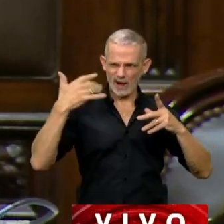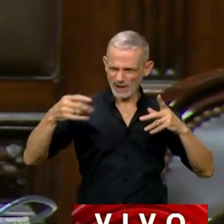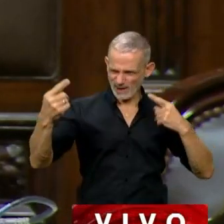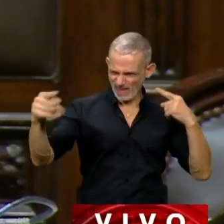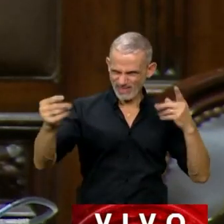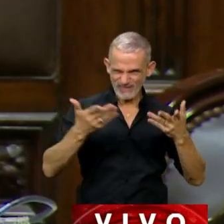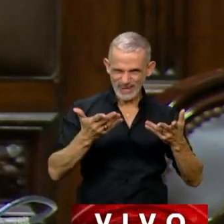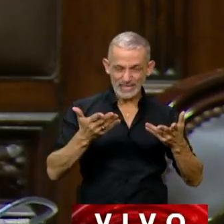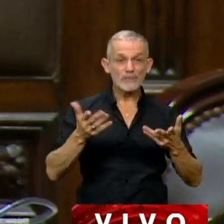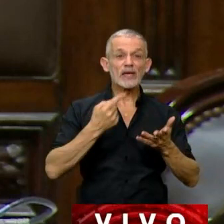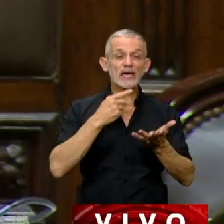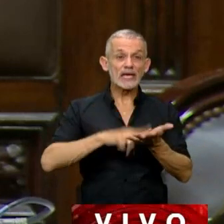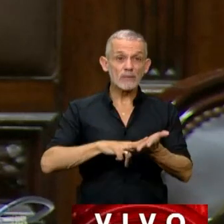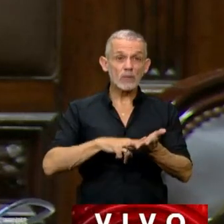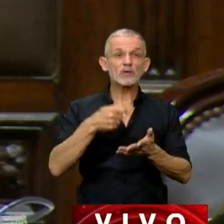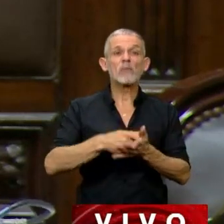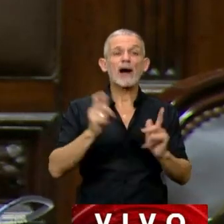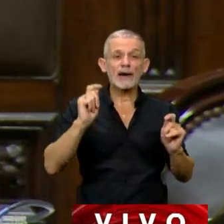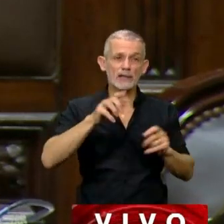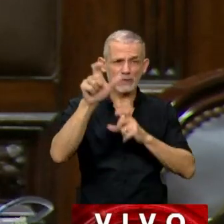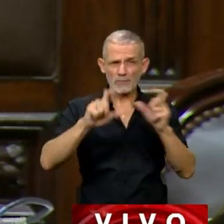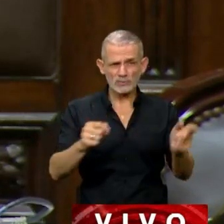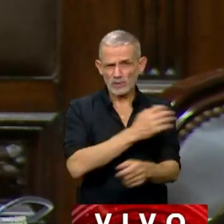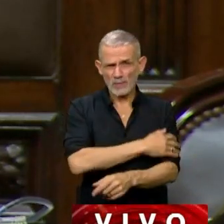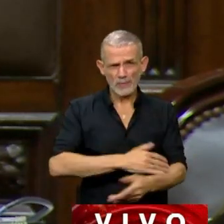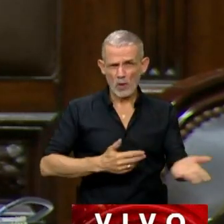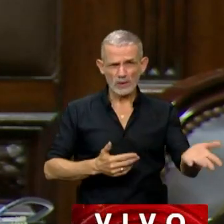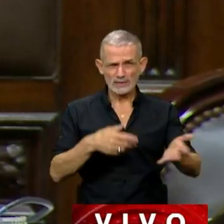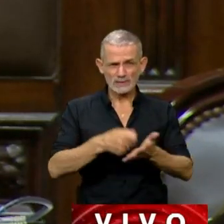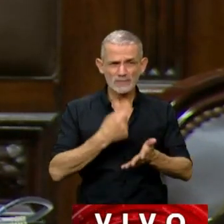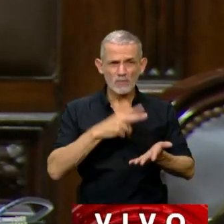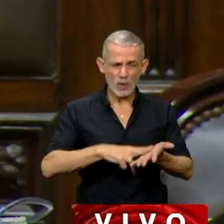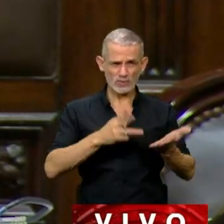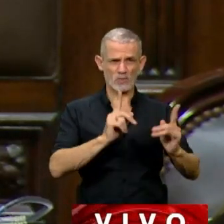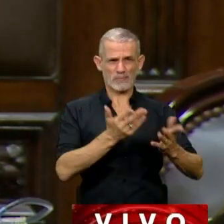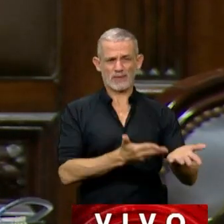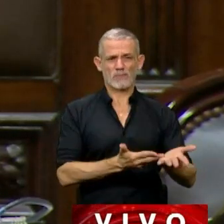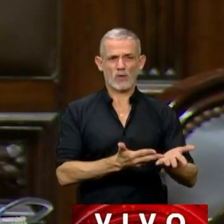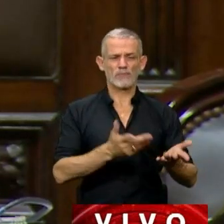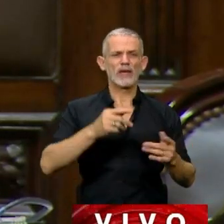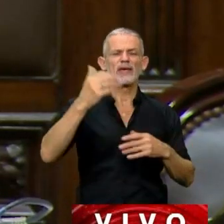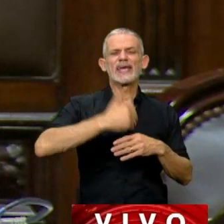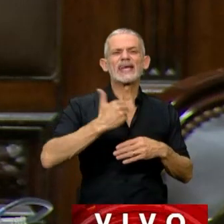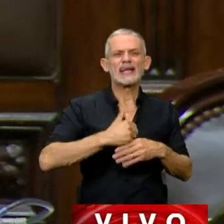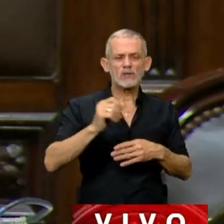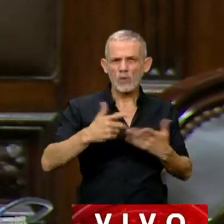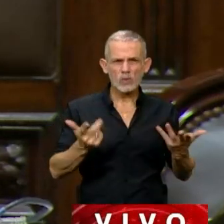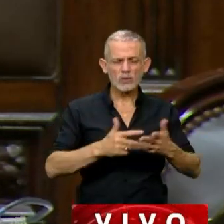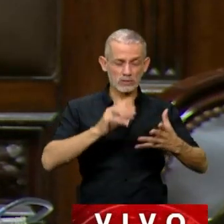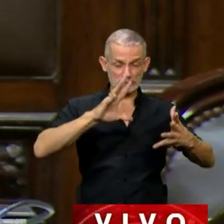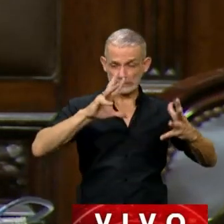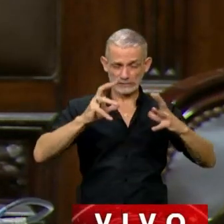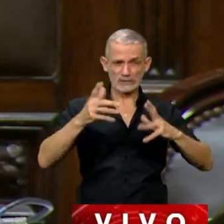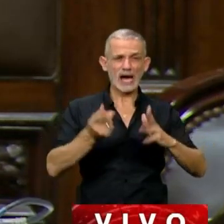inconsistencia es que estos impuestos los terminan pagando las personas que menos tienen. Los impuestos, los ingresos brutos son